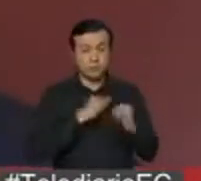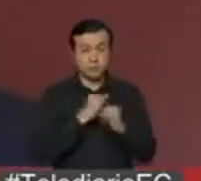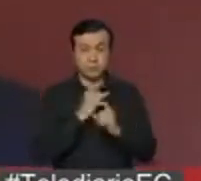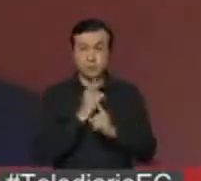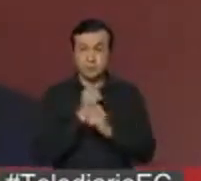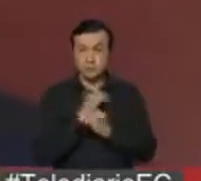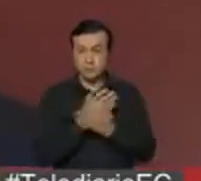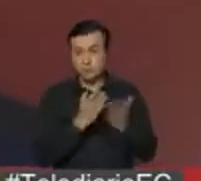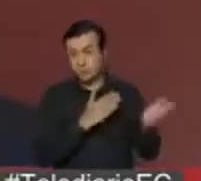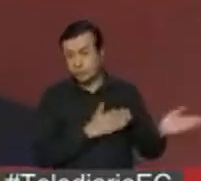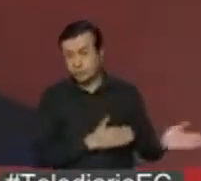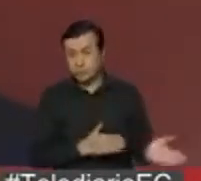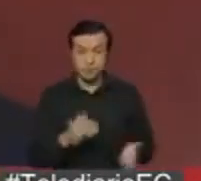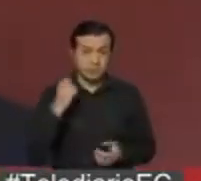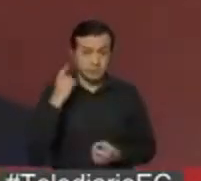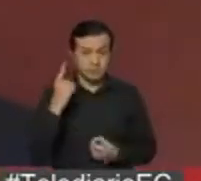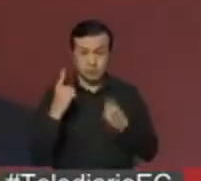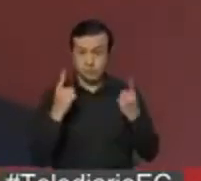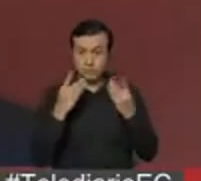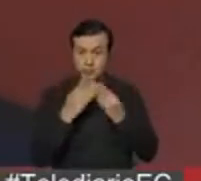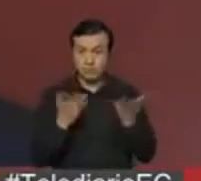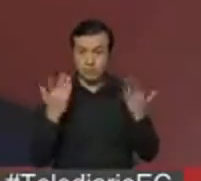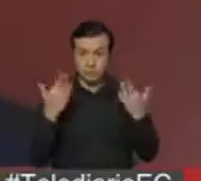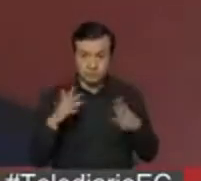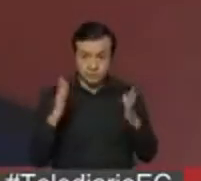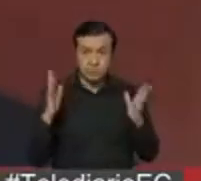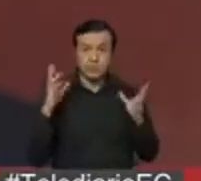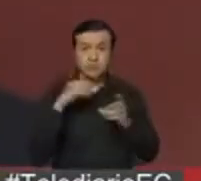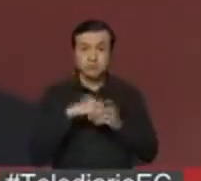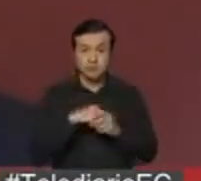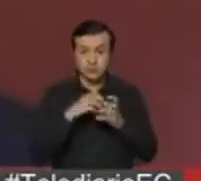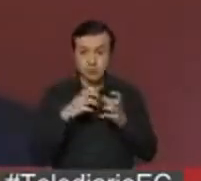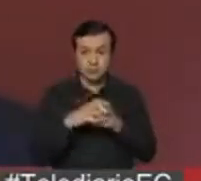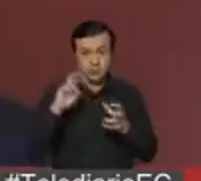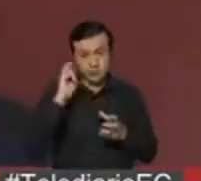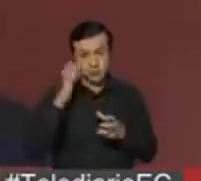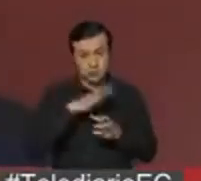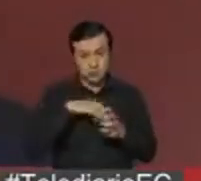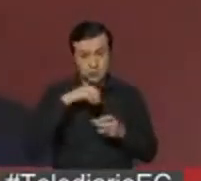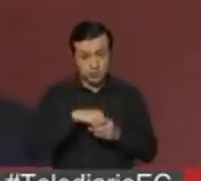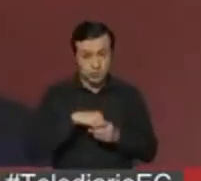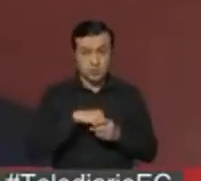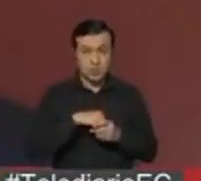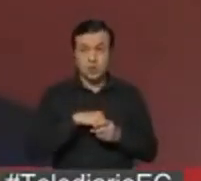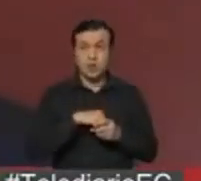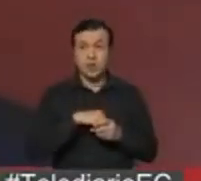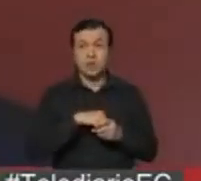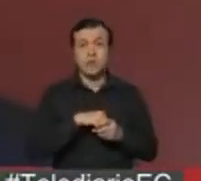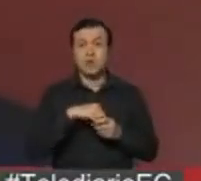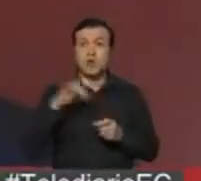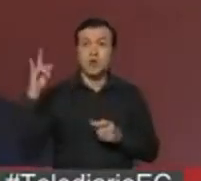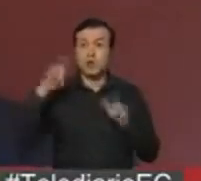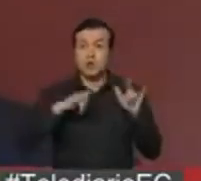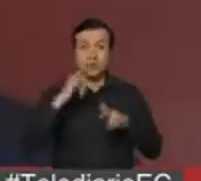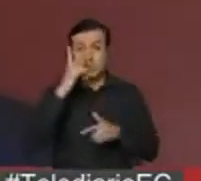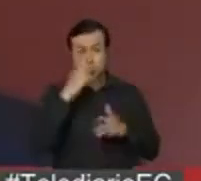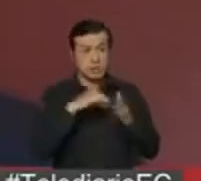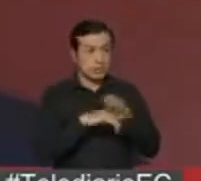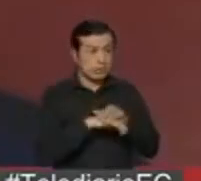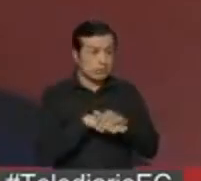que es, entendería yo que es básicamente un mercado étnico, porque turismo, mientras existe el APO, va a ser muy difícil que